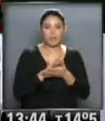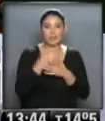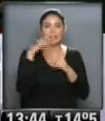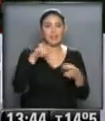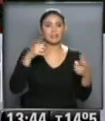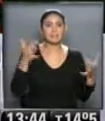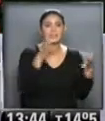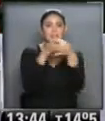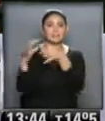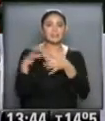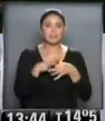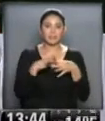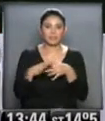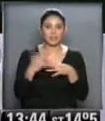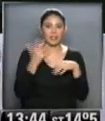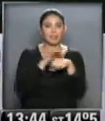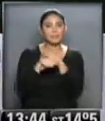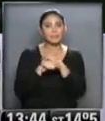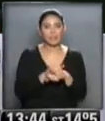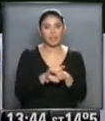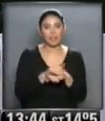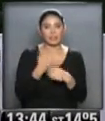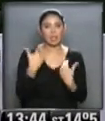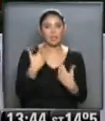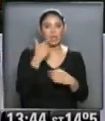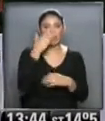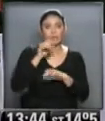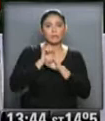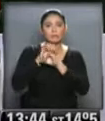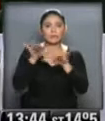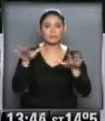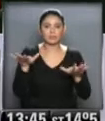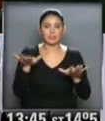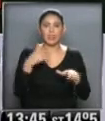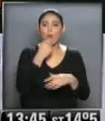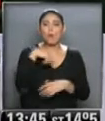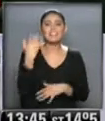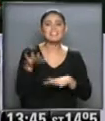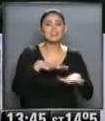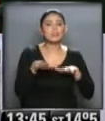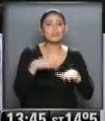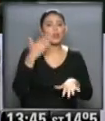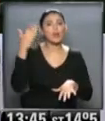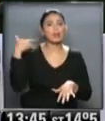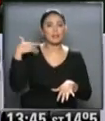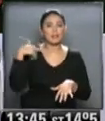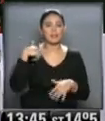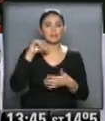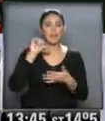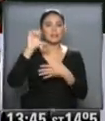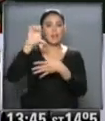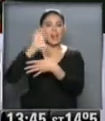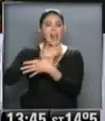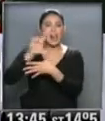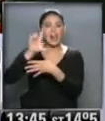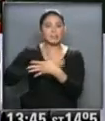lazos de hermandad y amistad para poder retransmitir toda cualquier situación que vaya a pasar en cualquier punto de